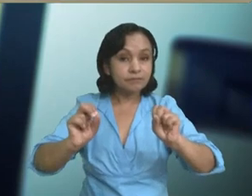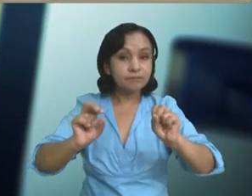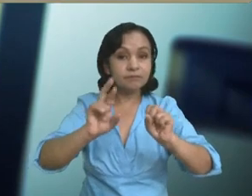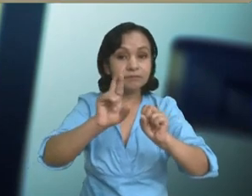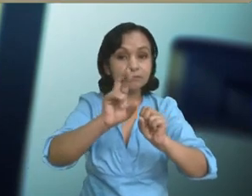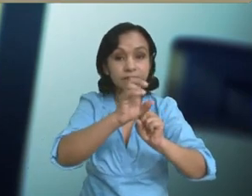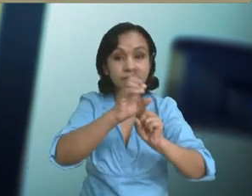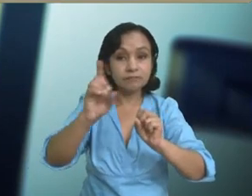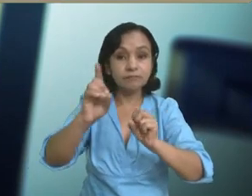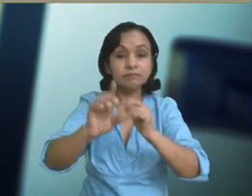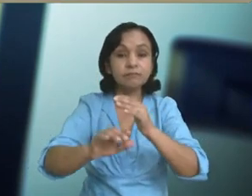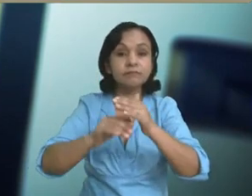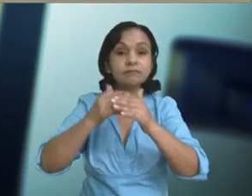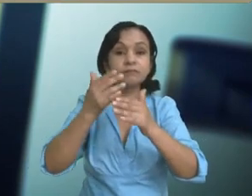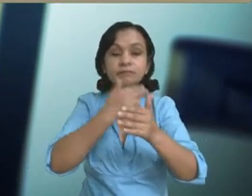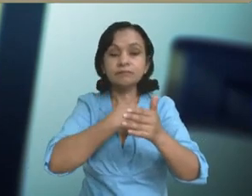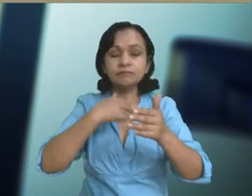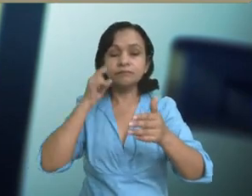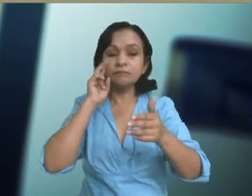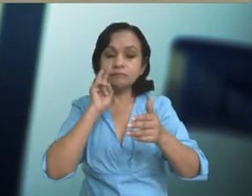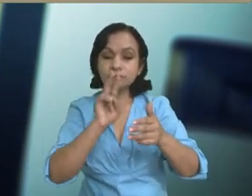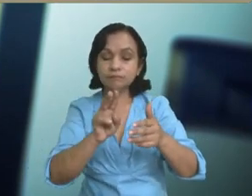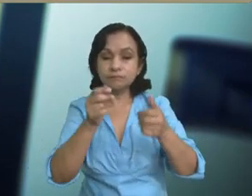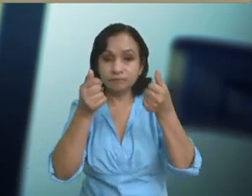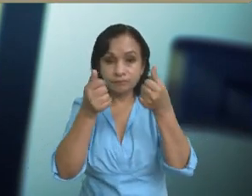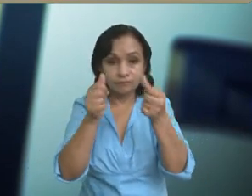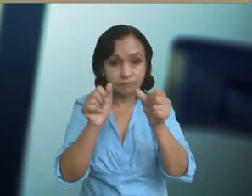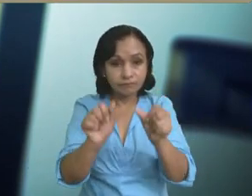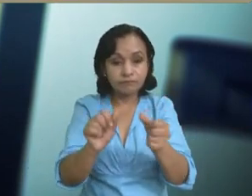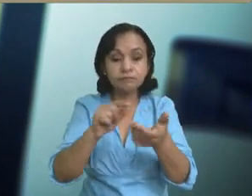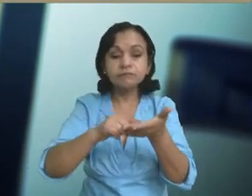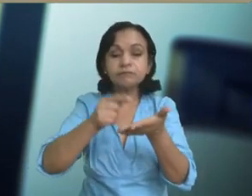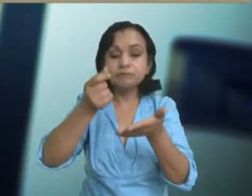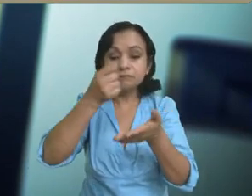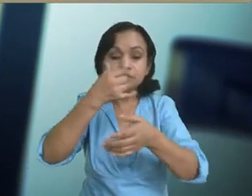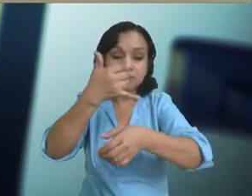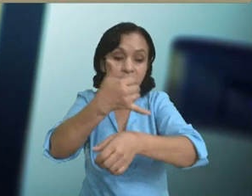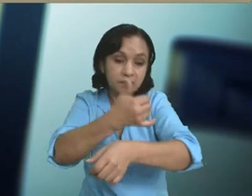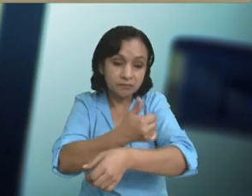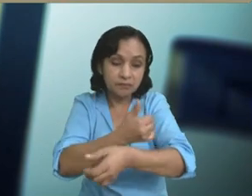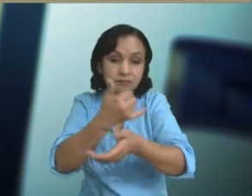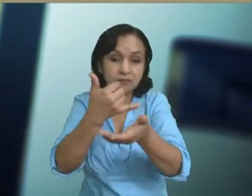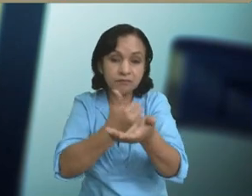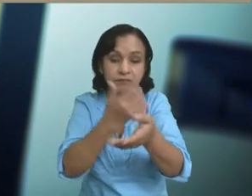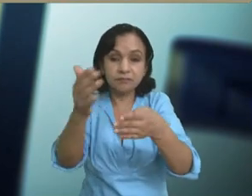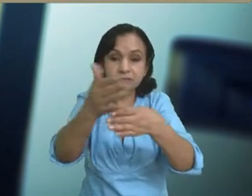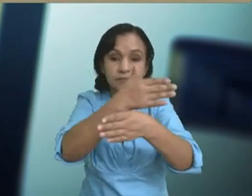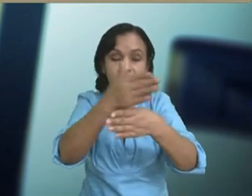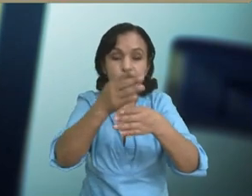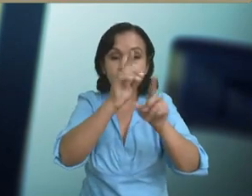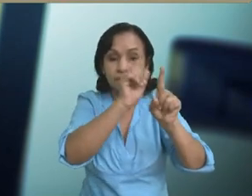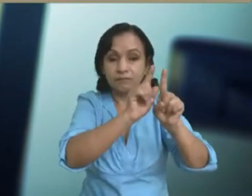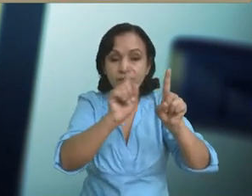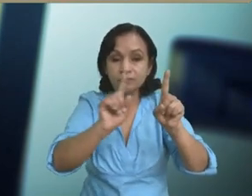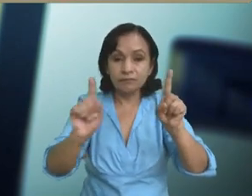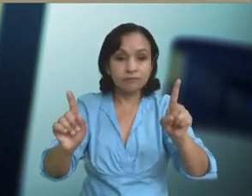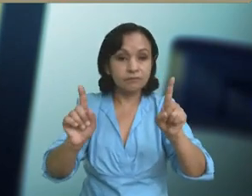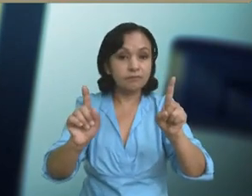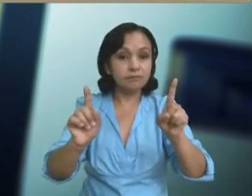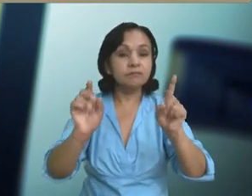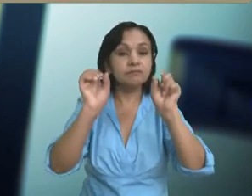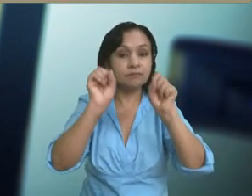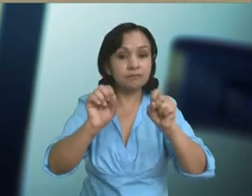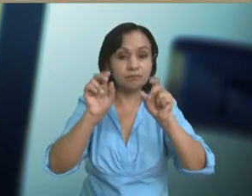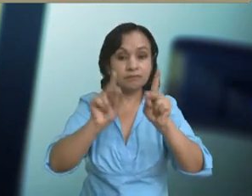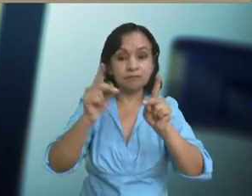sea de aseguramiento de los medicamentos que se necesitarían en las diferentes etapas, porque está, bueno, el momento en que el